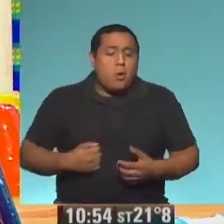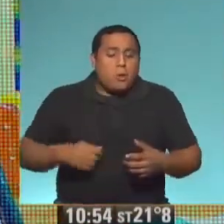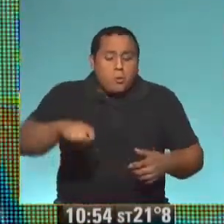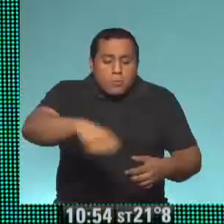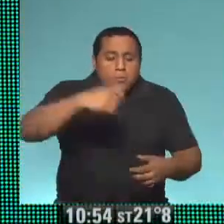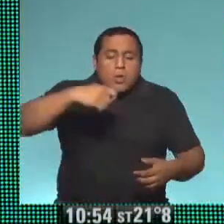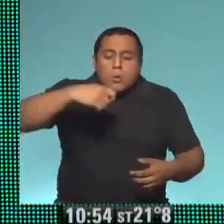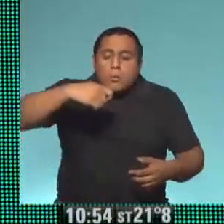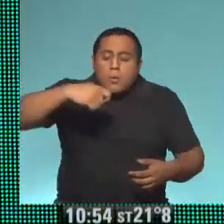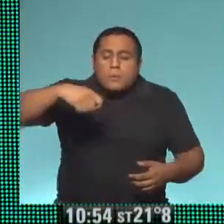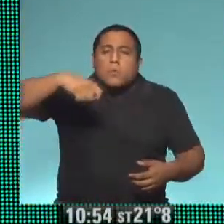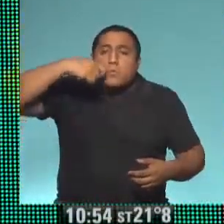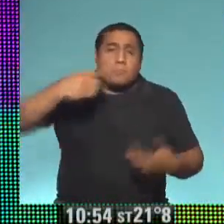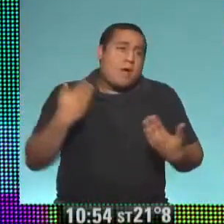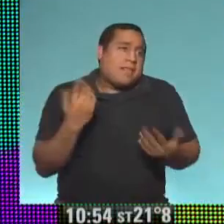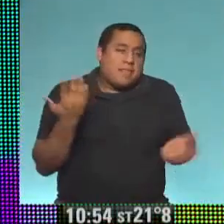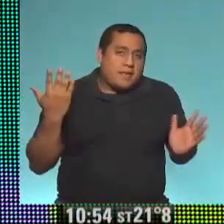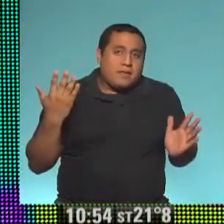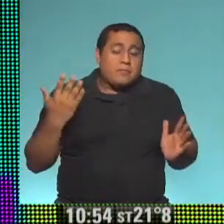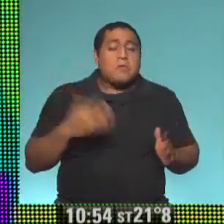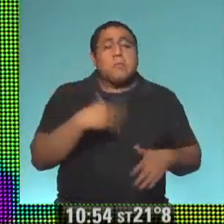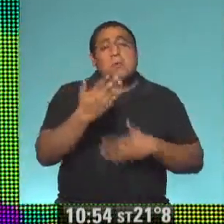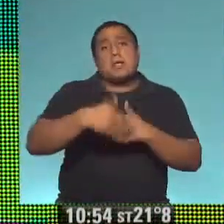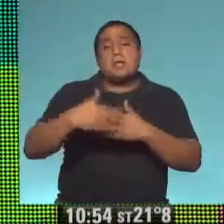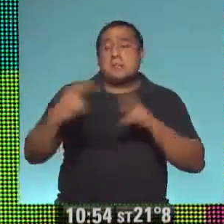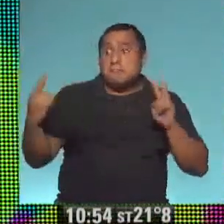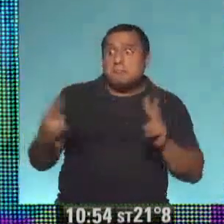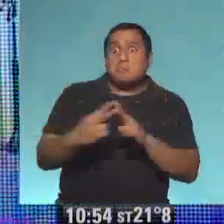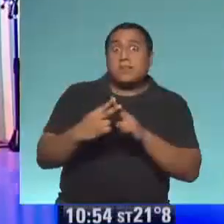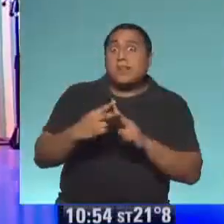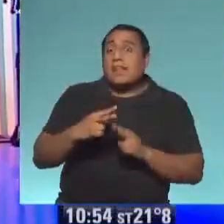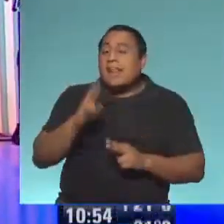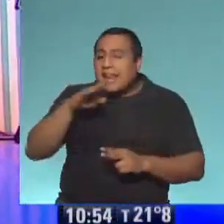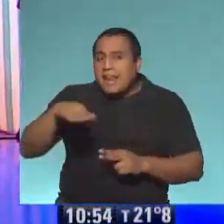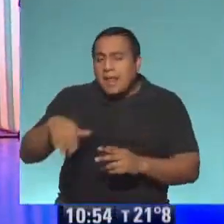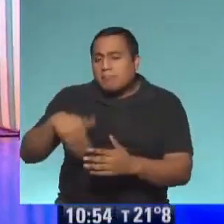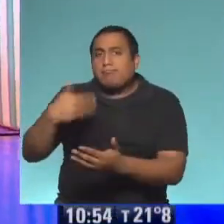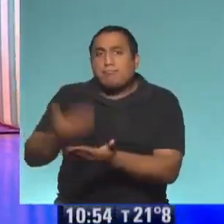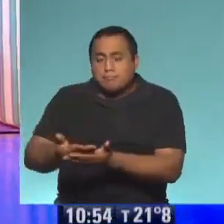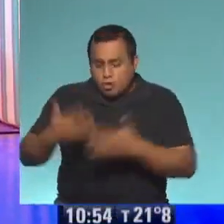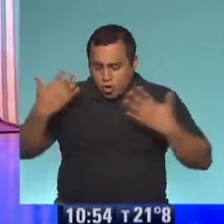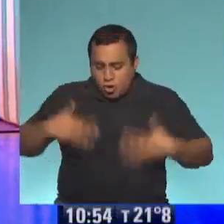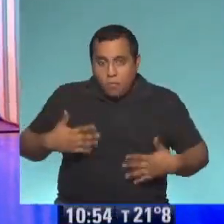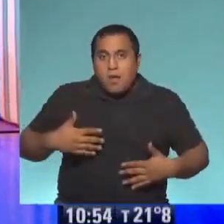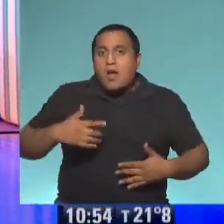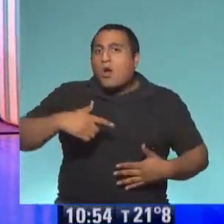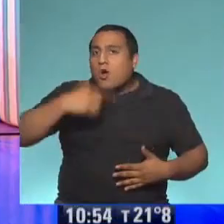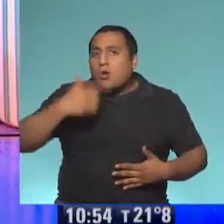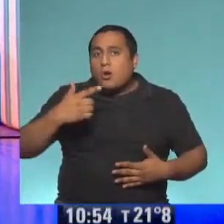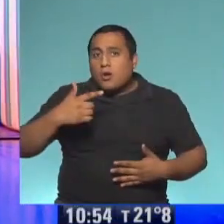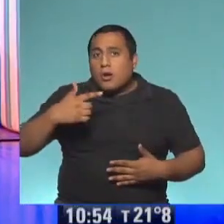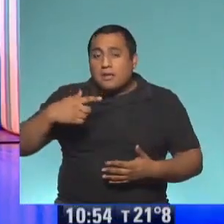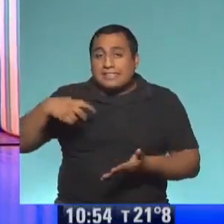cuchara. En la calle se encontró a una nena tropezada, toda vestida de rojo y